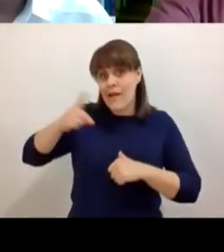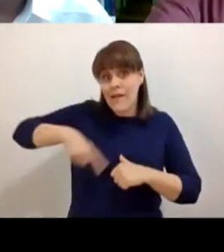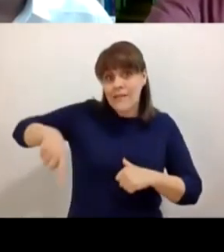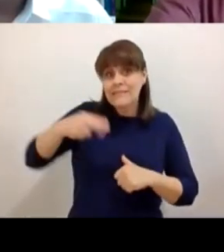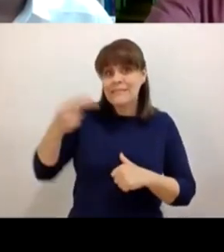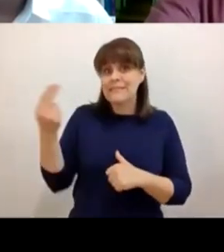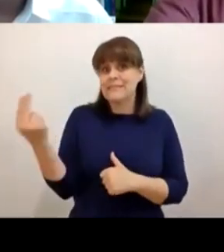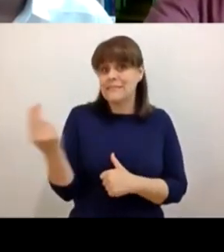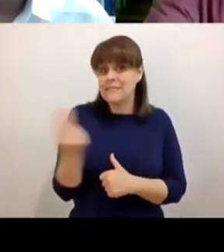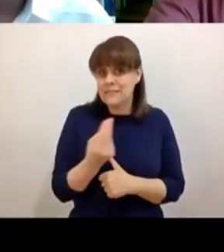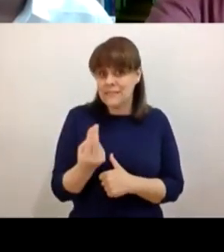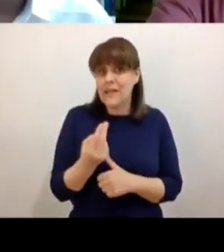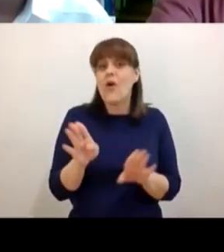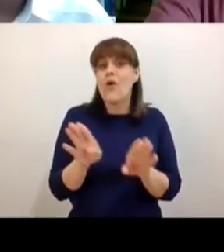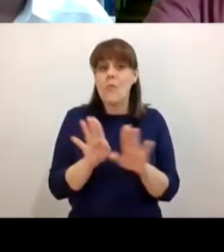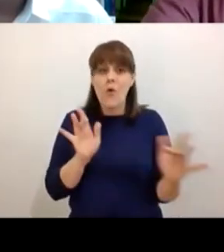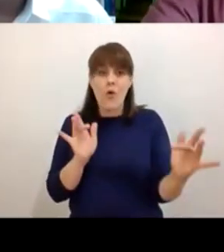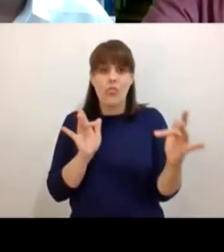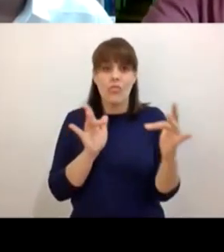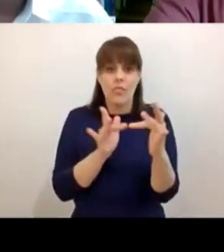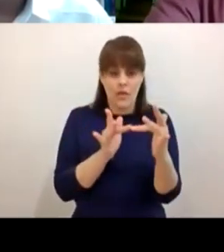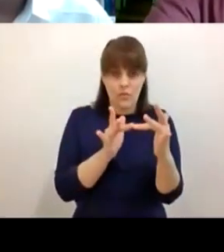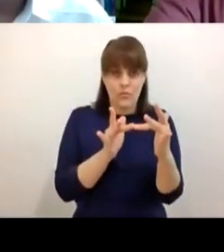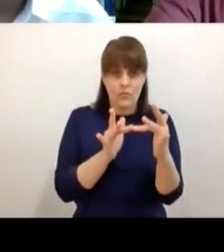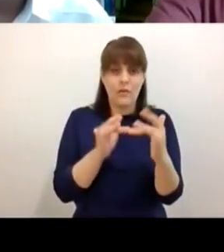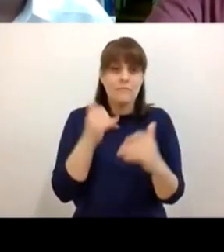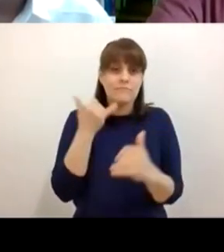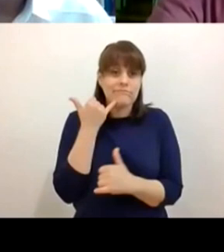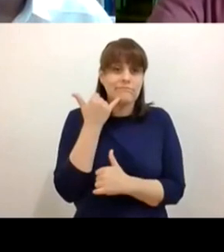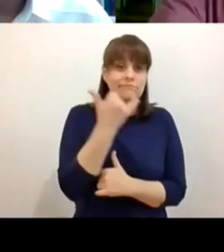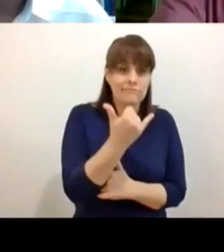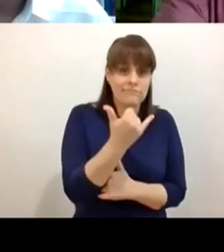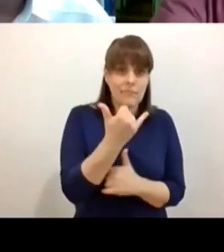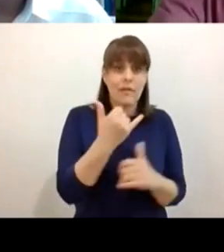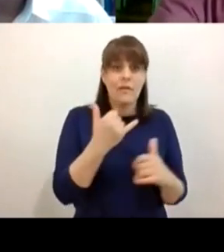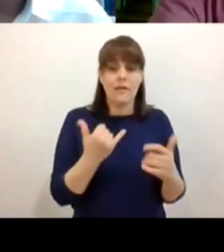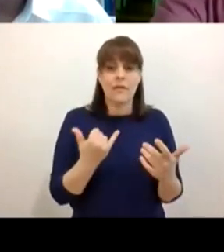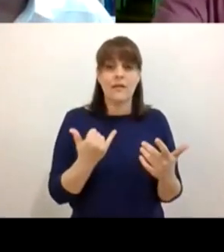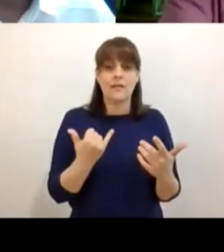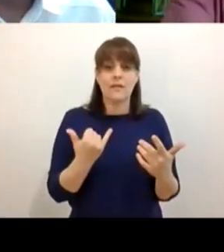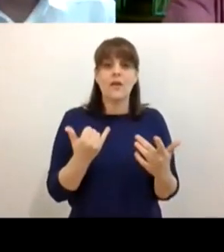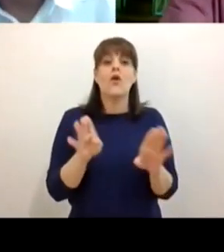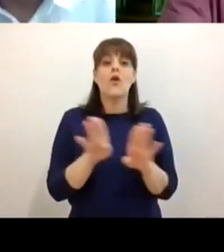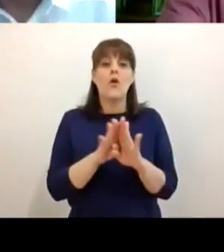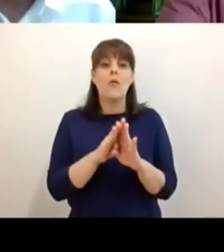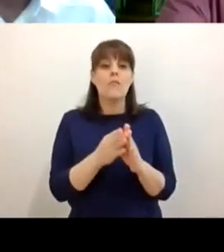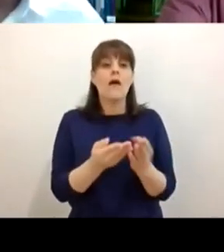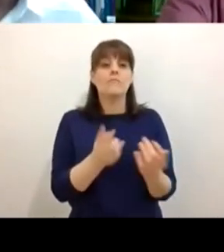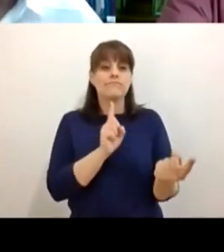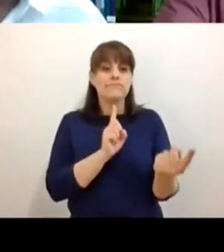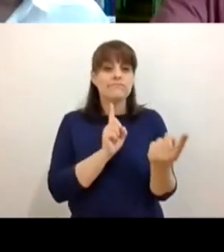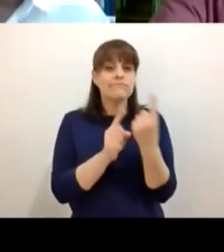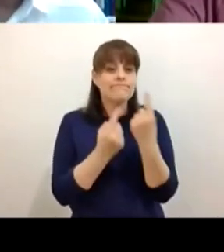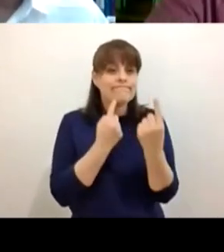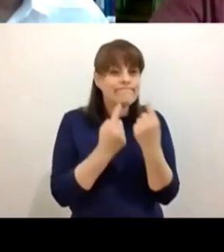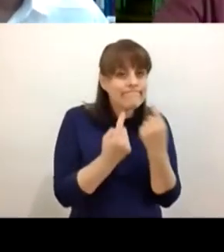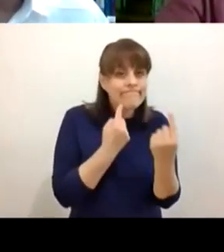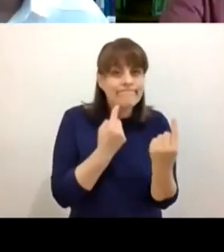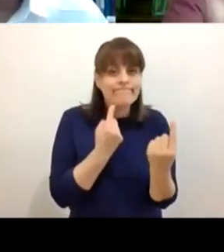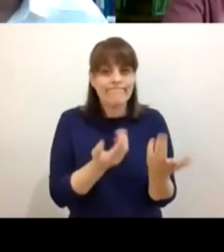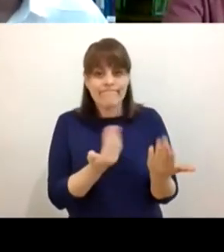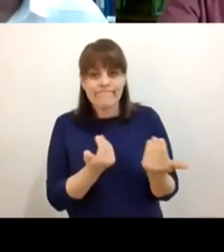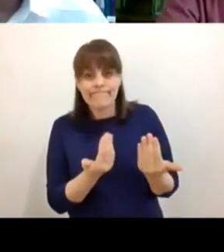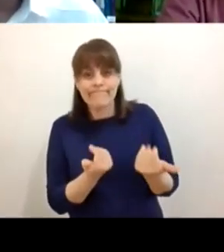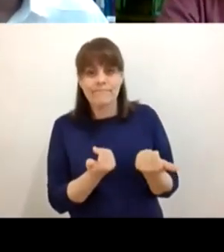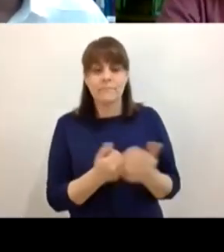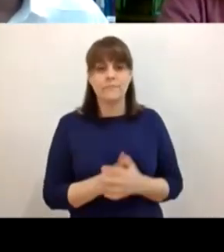necesita tener a dónde comunicarse, con quién hablar, cómo retroalimentarse. Entonces, si empezamos por Santiago